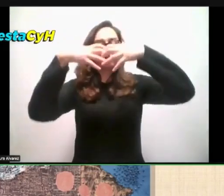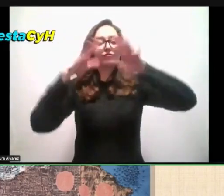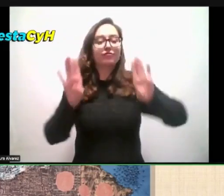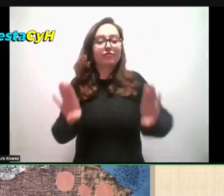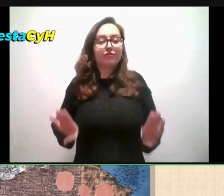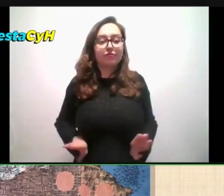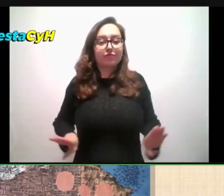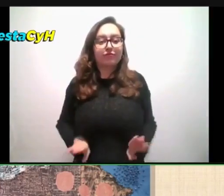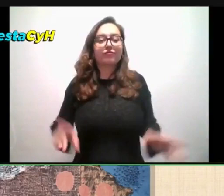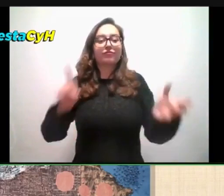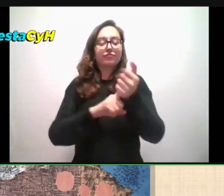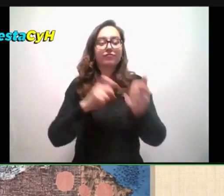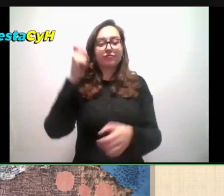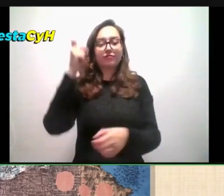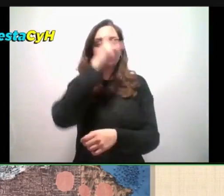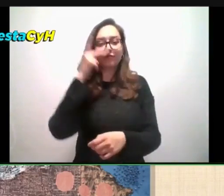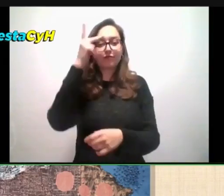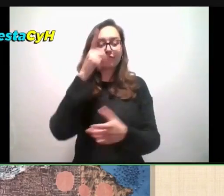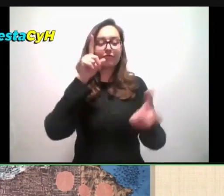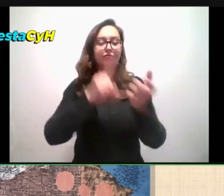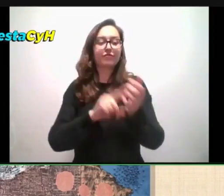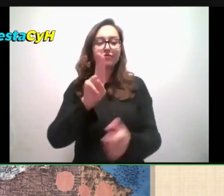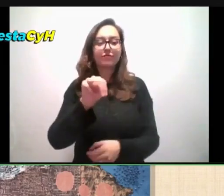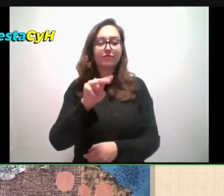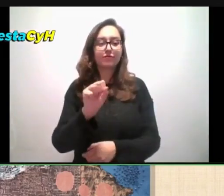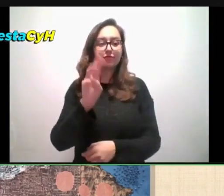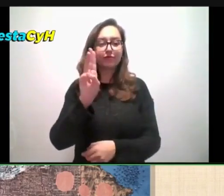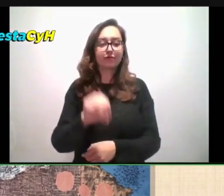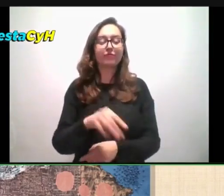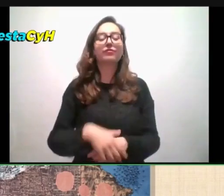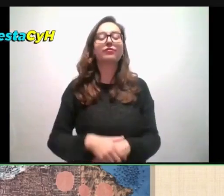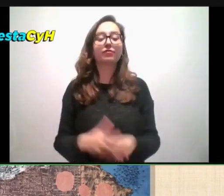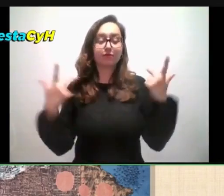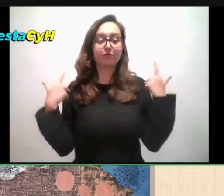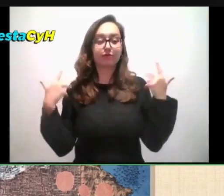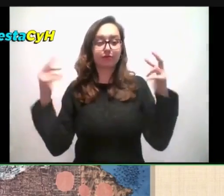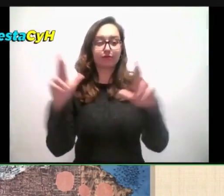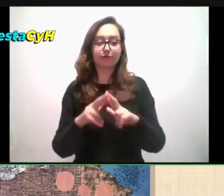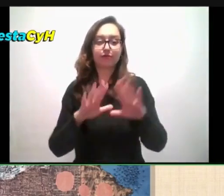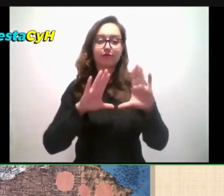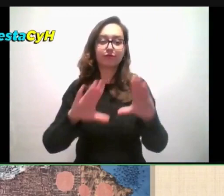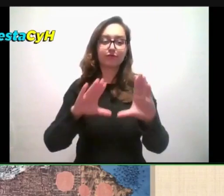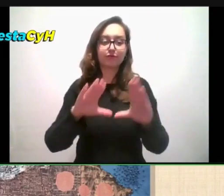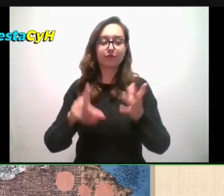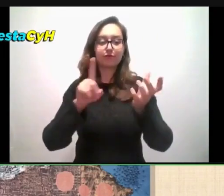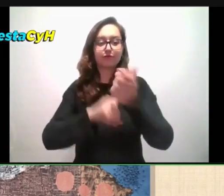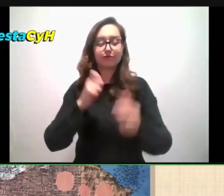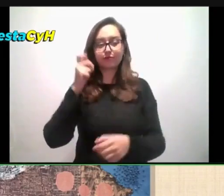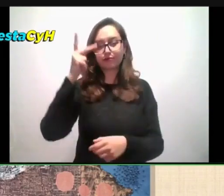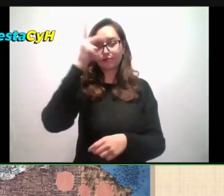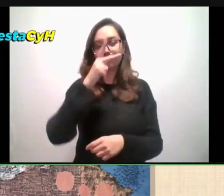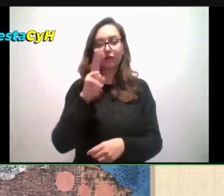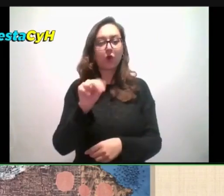de psicología de la Facultad de Psicología de la UNAM. Es profesora de tiempo completo en la Facultad de Psicología de la UNAM en el área